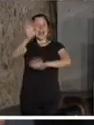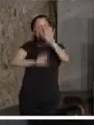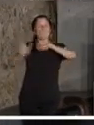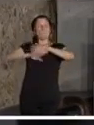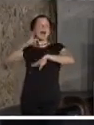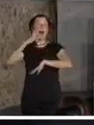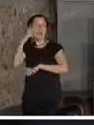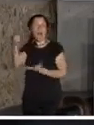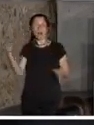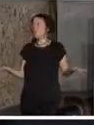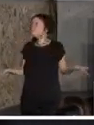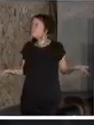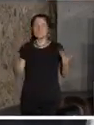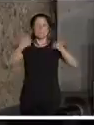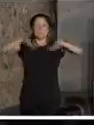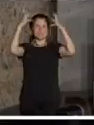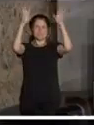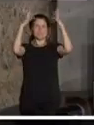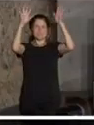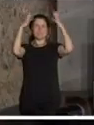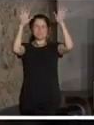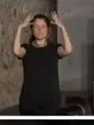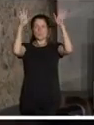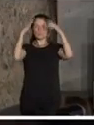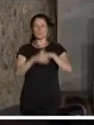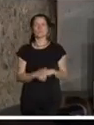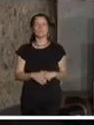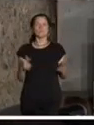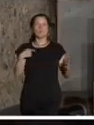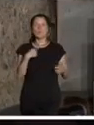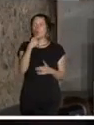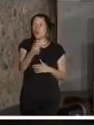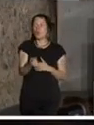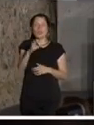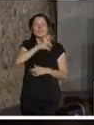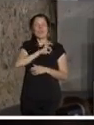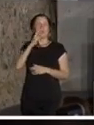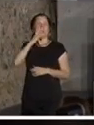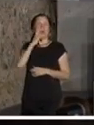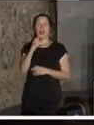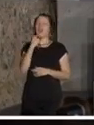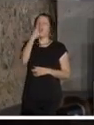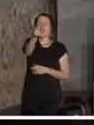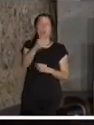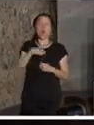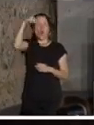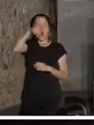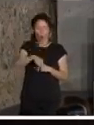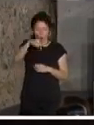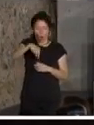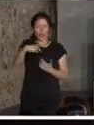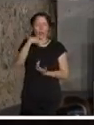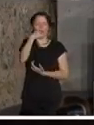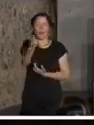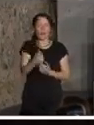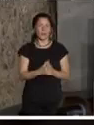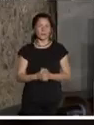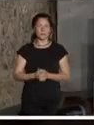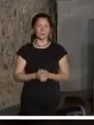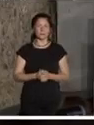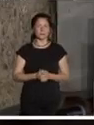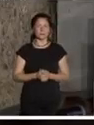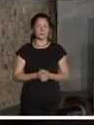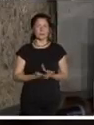lío para el señor Fernández vara yo le digo al señor Fernández vara hoy desde aquí